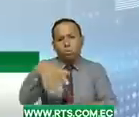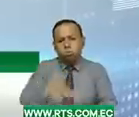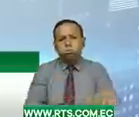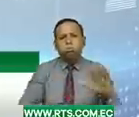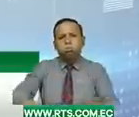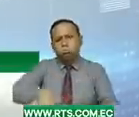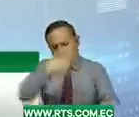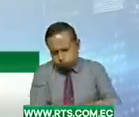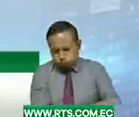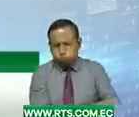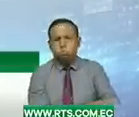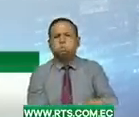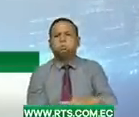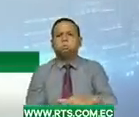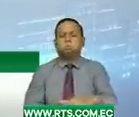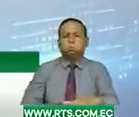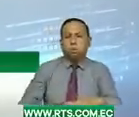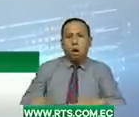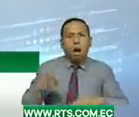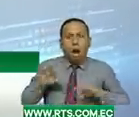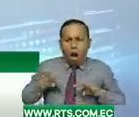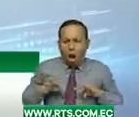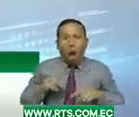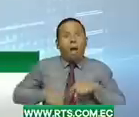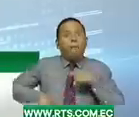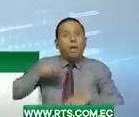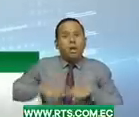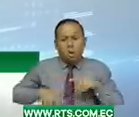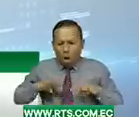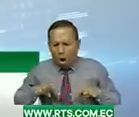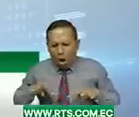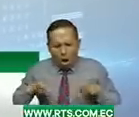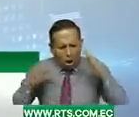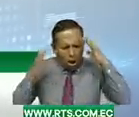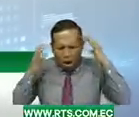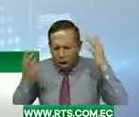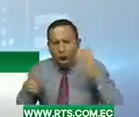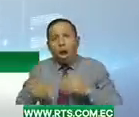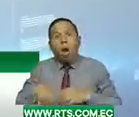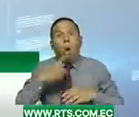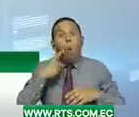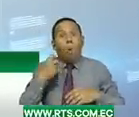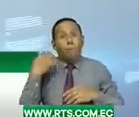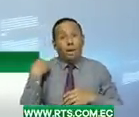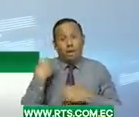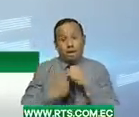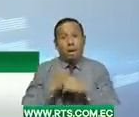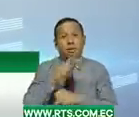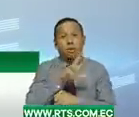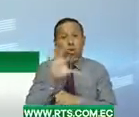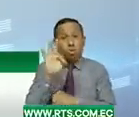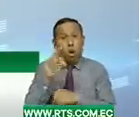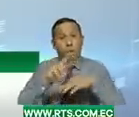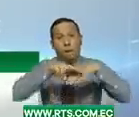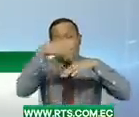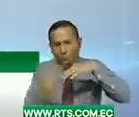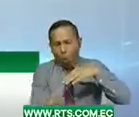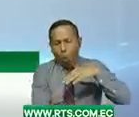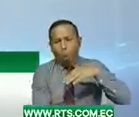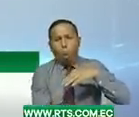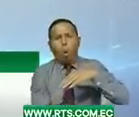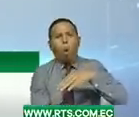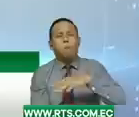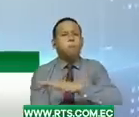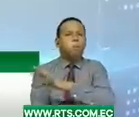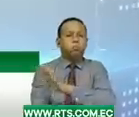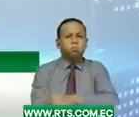por amigos que estaban con él en un parque safari. Tras caer en el agua, el hombre de 39 años consiguió salir a la superficie